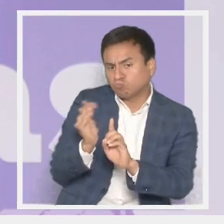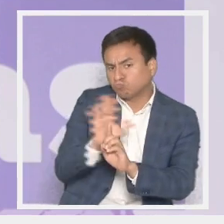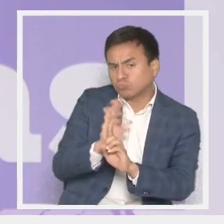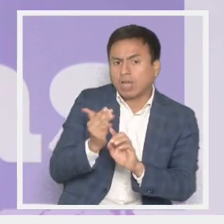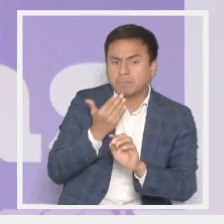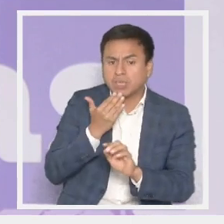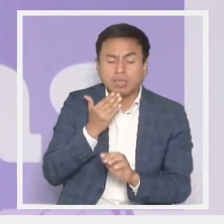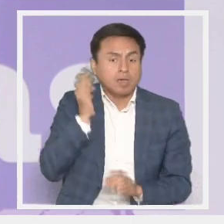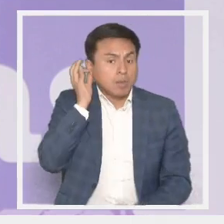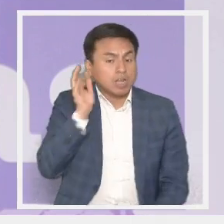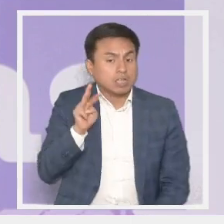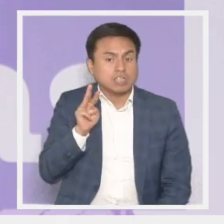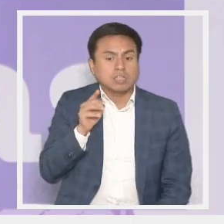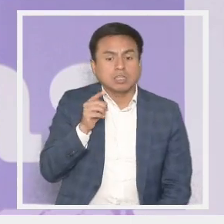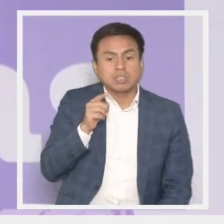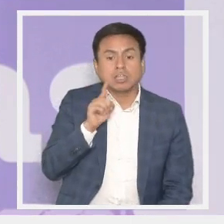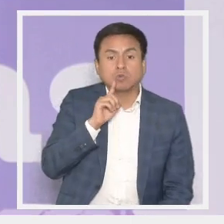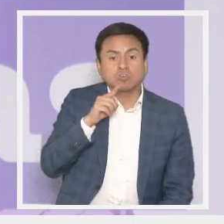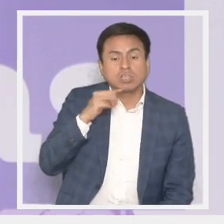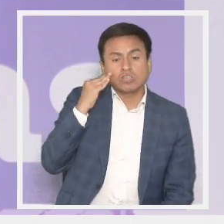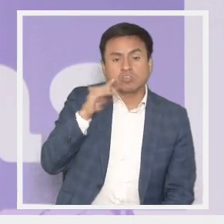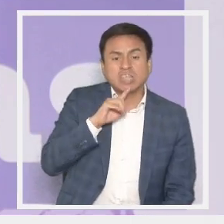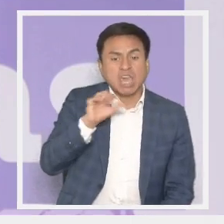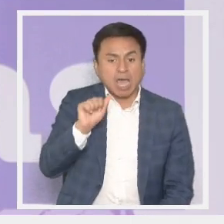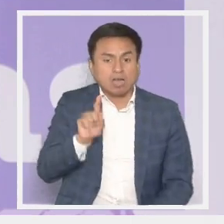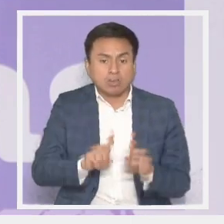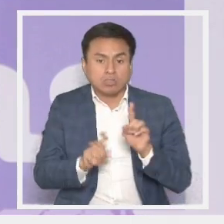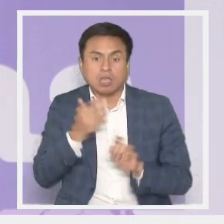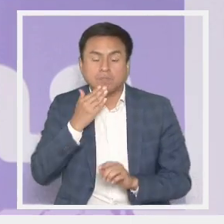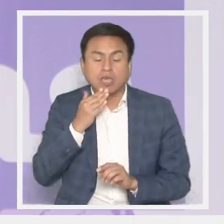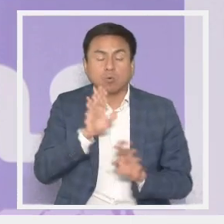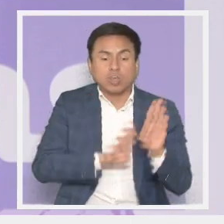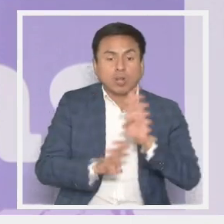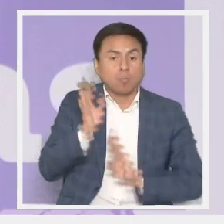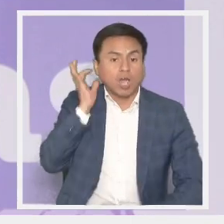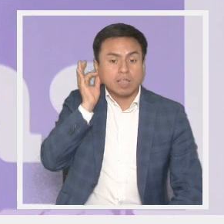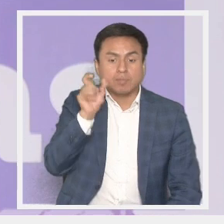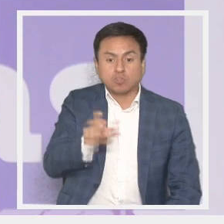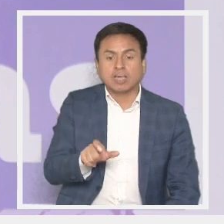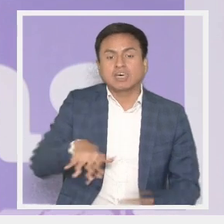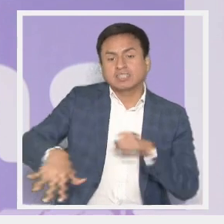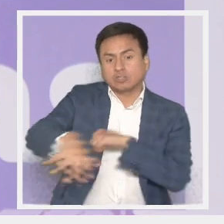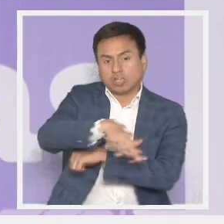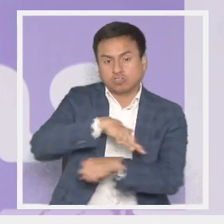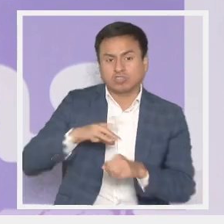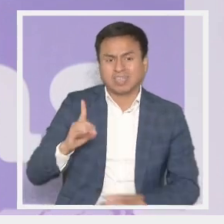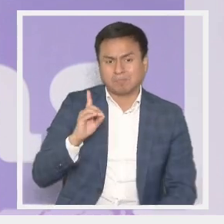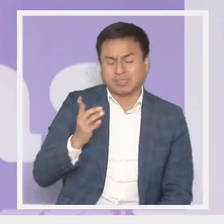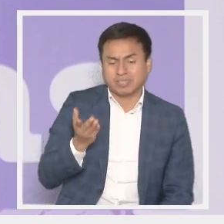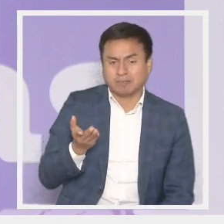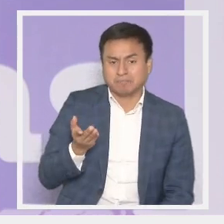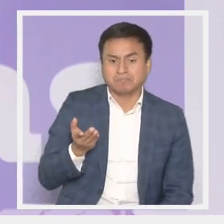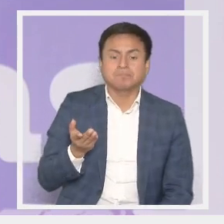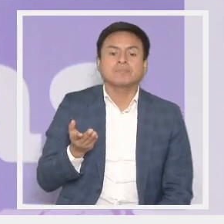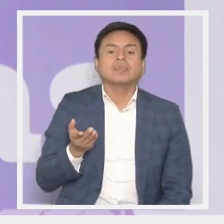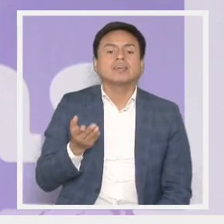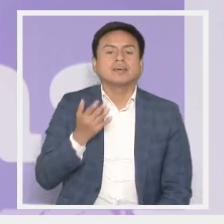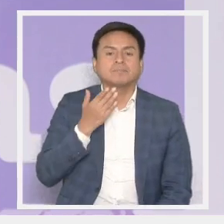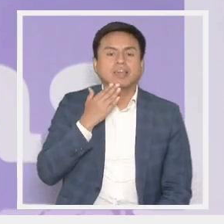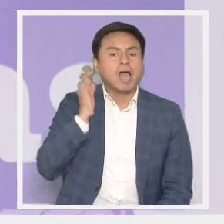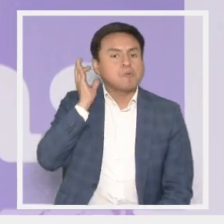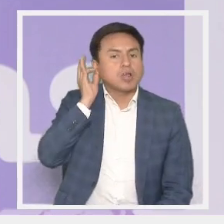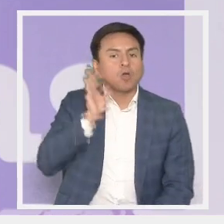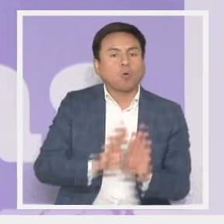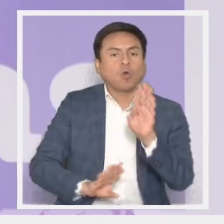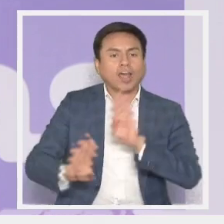las madres cuidadoras de niños o niñas con TEA, a las mujeres cuidadoras de personas en situación de discapacidad, a las